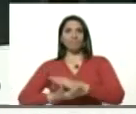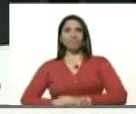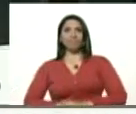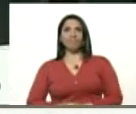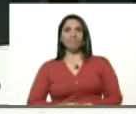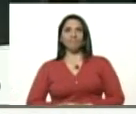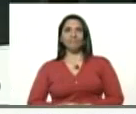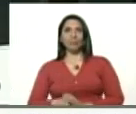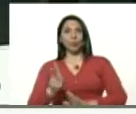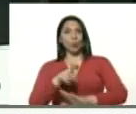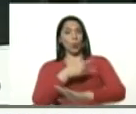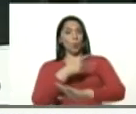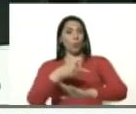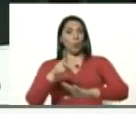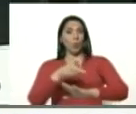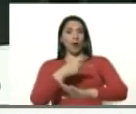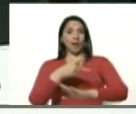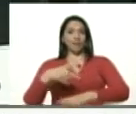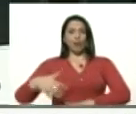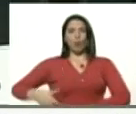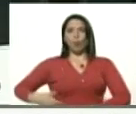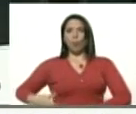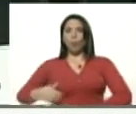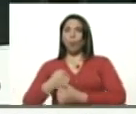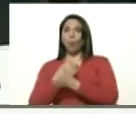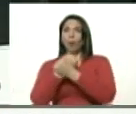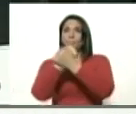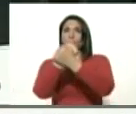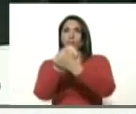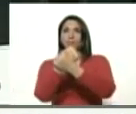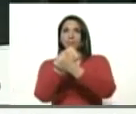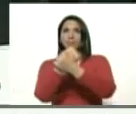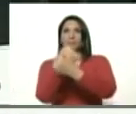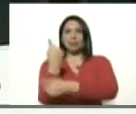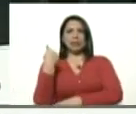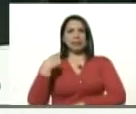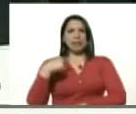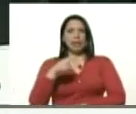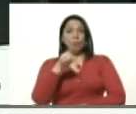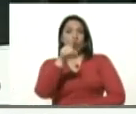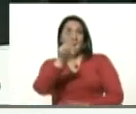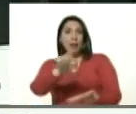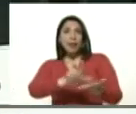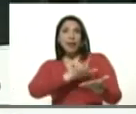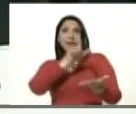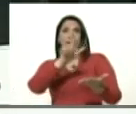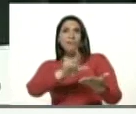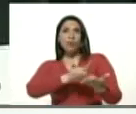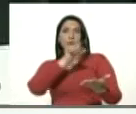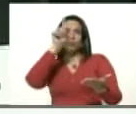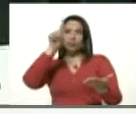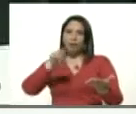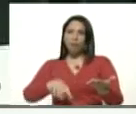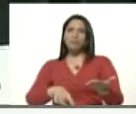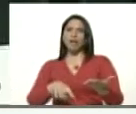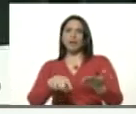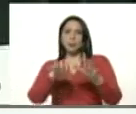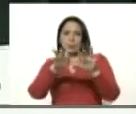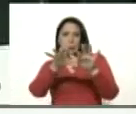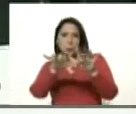El poeta del humor y el amor. Tenemos esta edición también a nivel